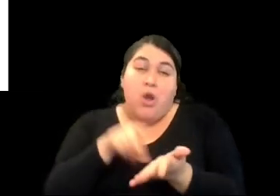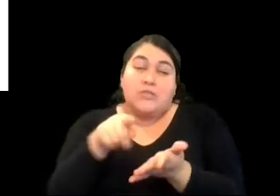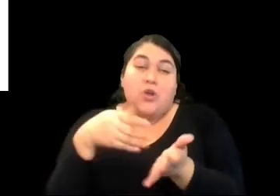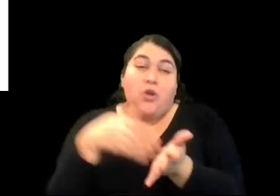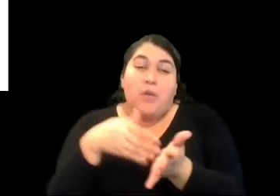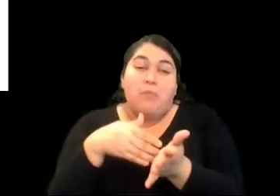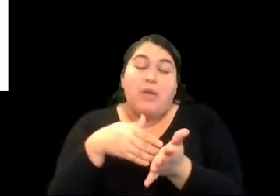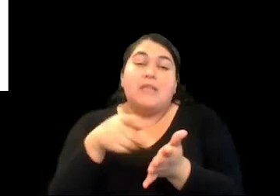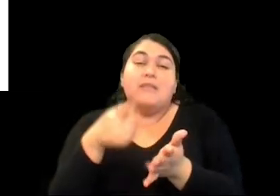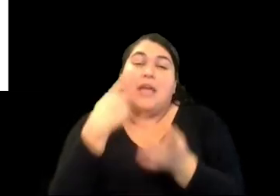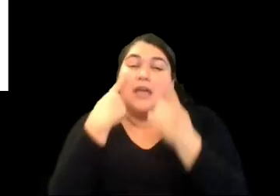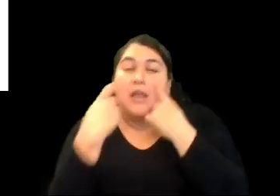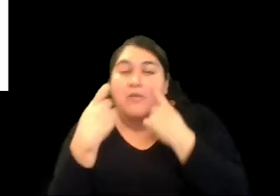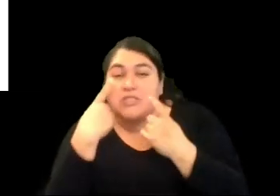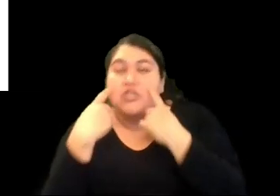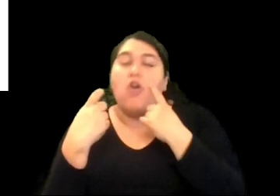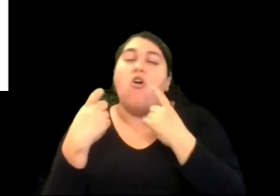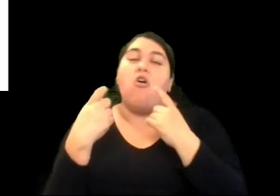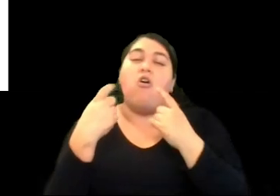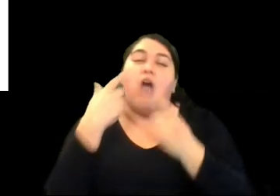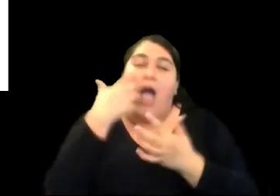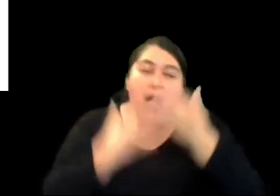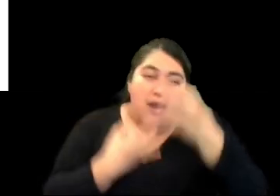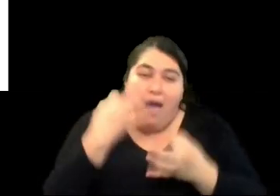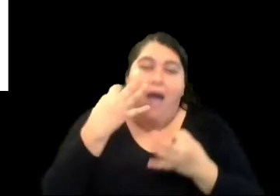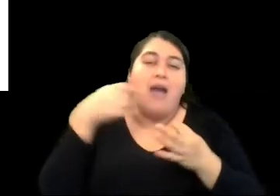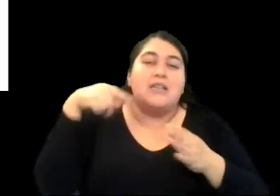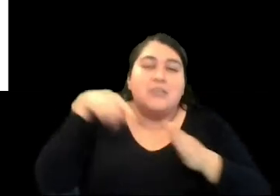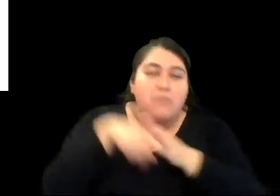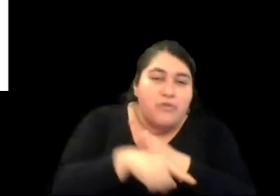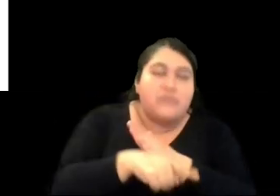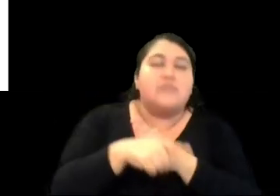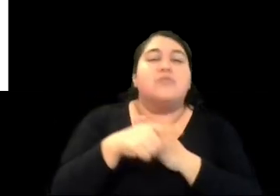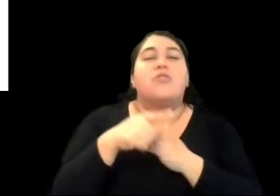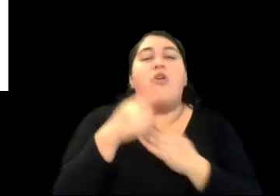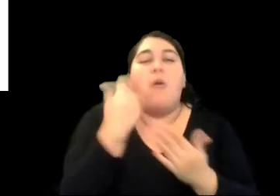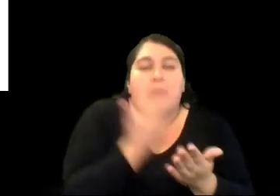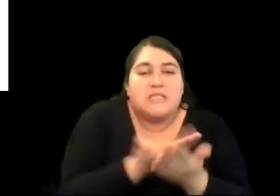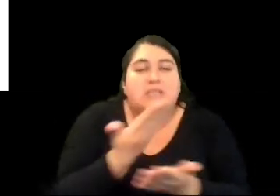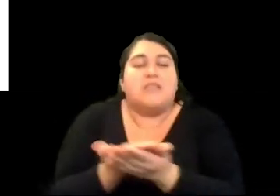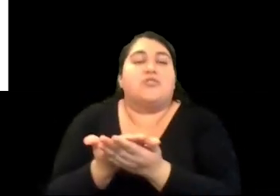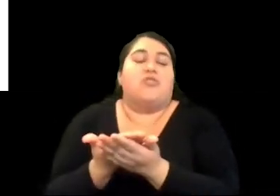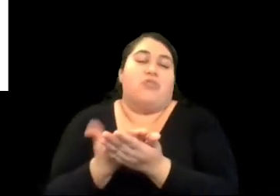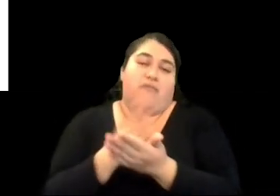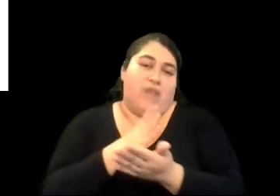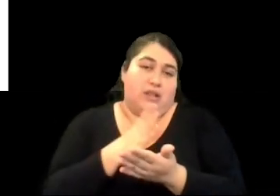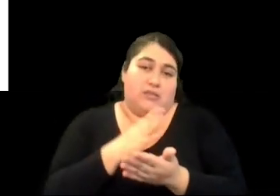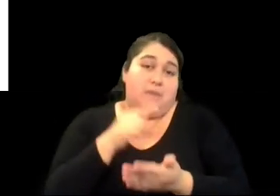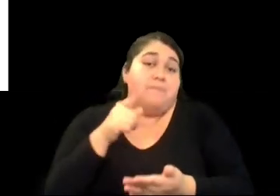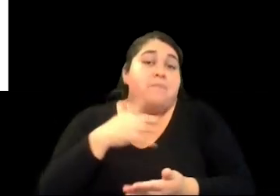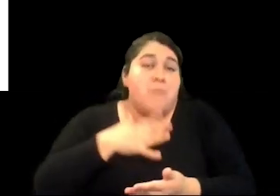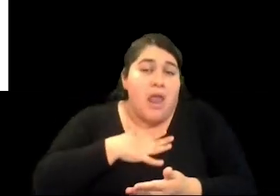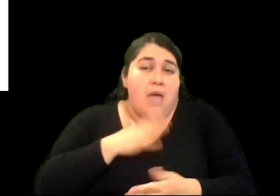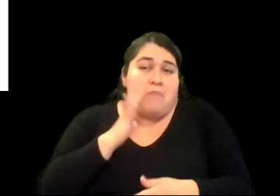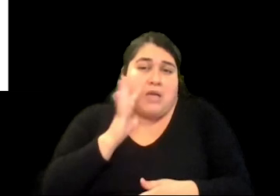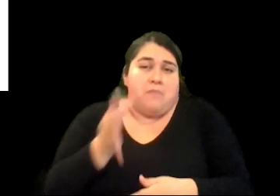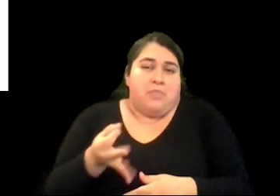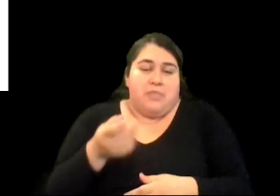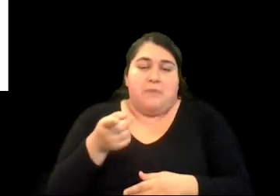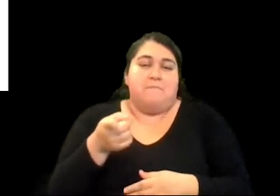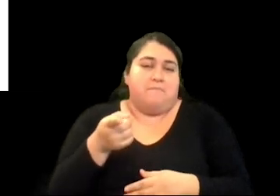instancia de revisión, se hacen determinaciones de oficio, o sea que en principio sería sensible de